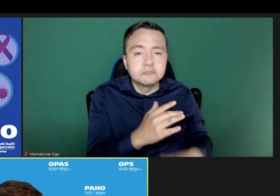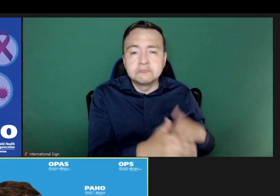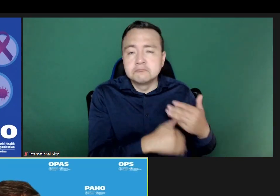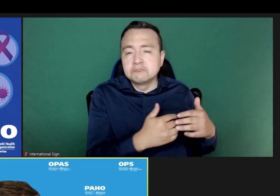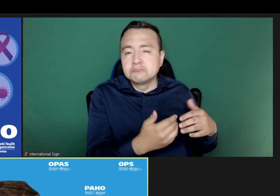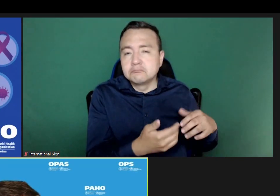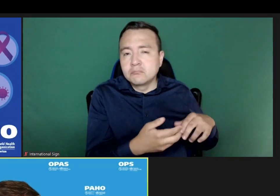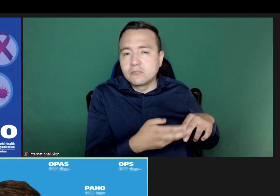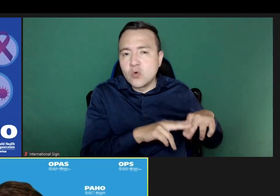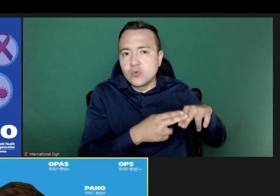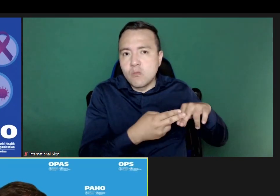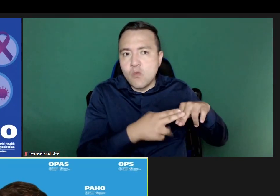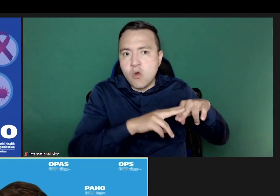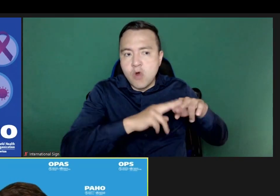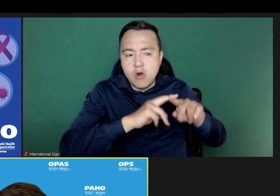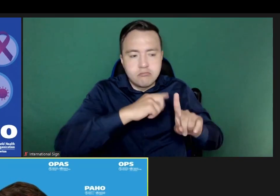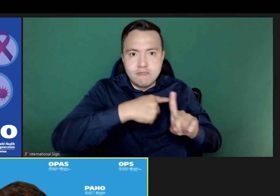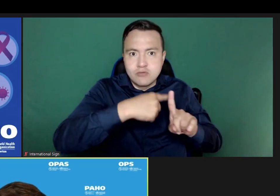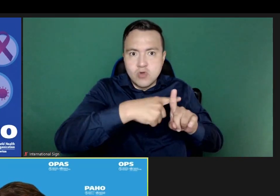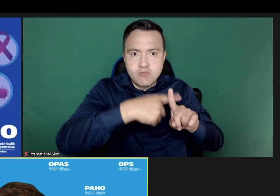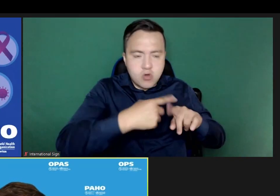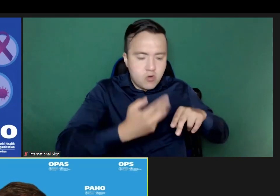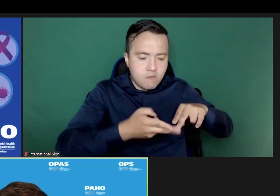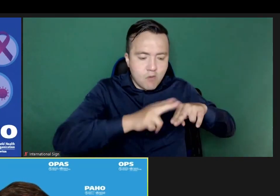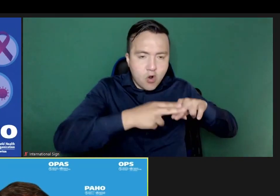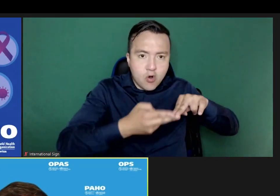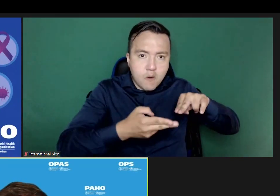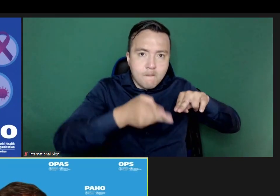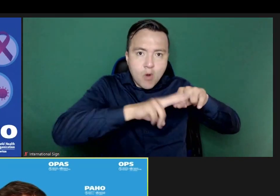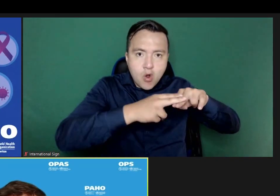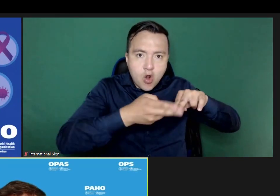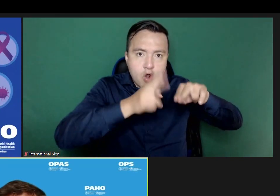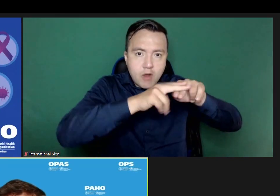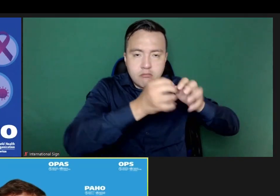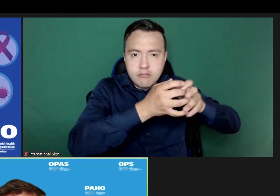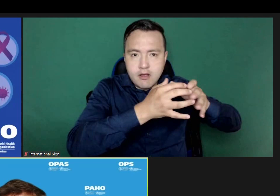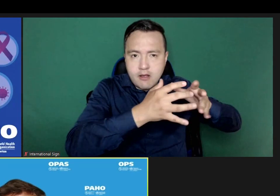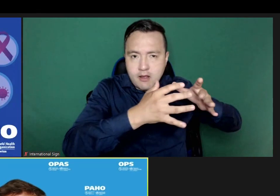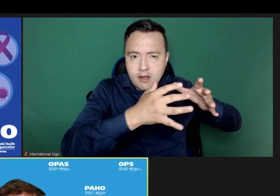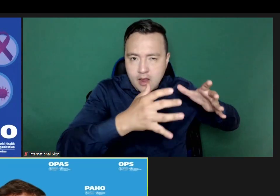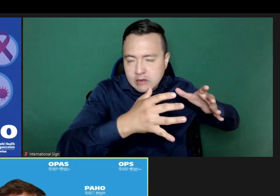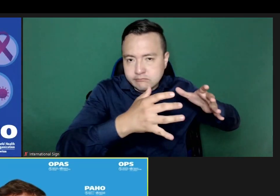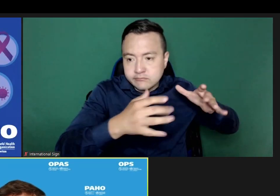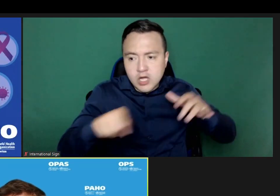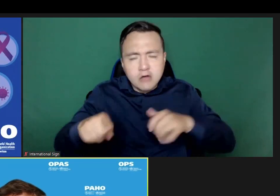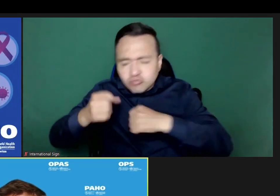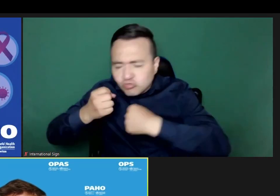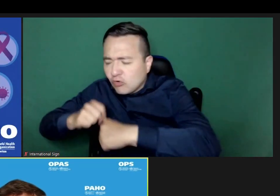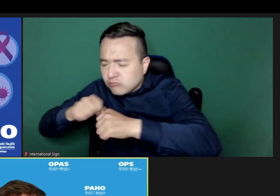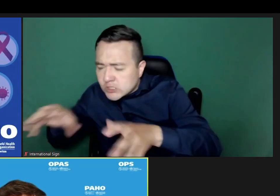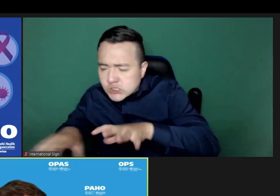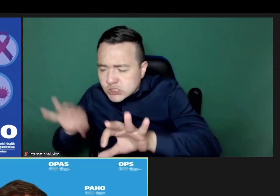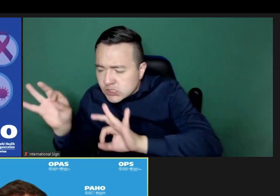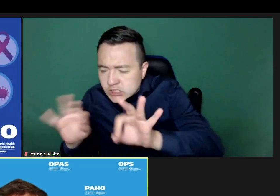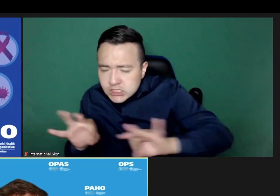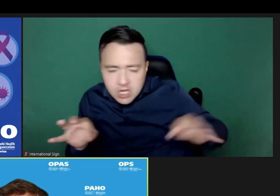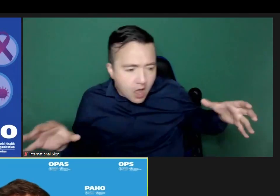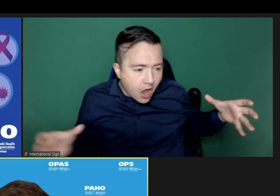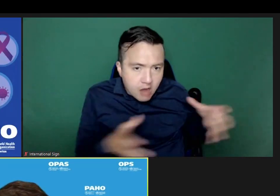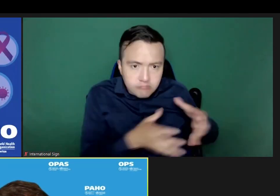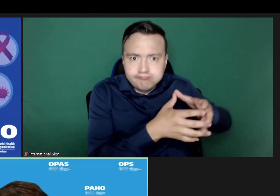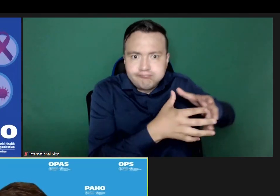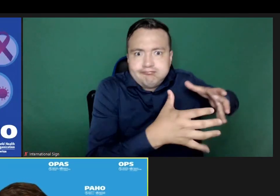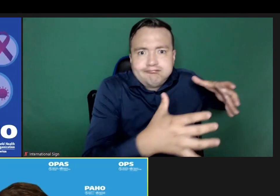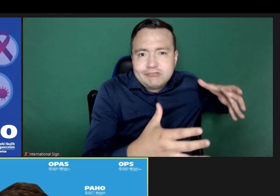que reparten los recursos van a minar los esfuerzos que se hacen a nivel de comunidad. O sea,